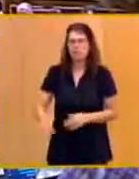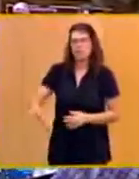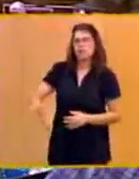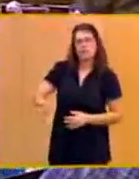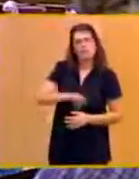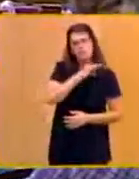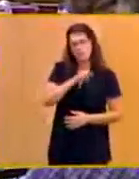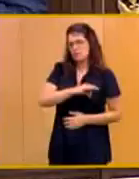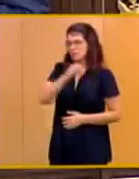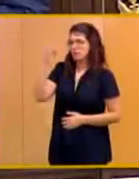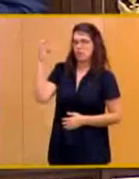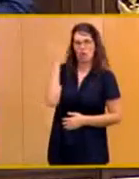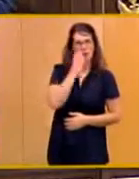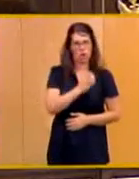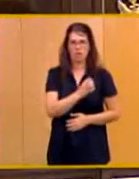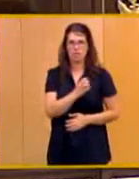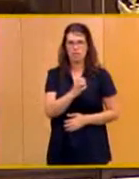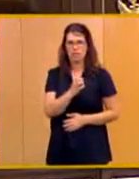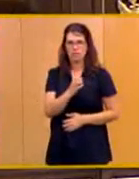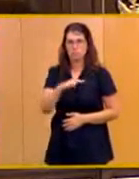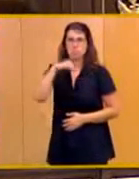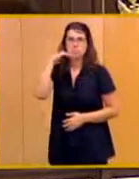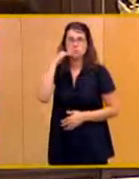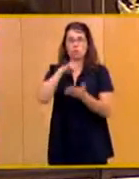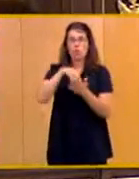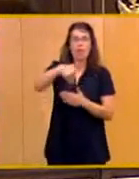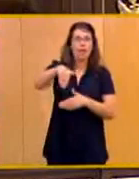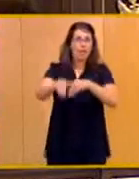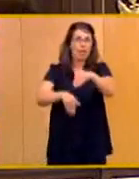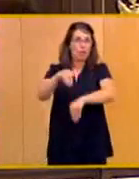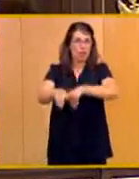Señor Rajoy, al menos hasta que lleguen las elecciones,